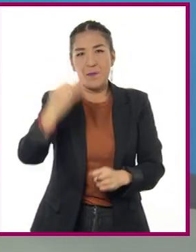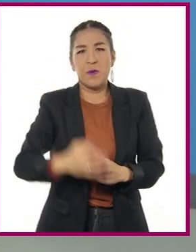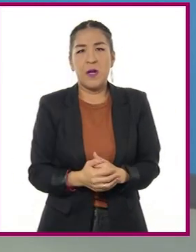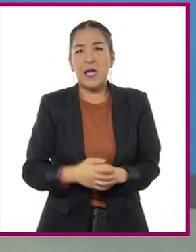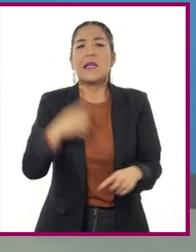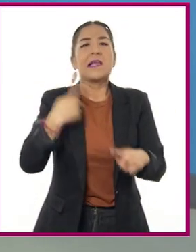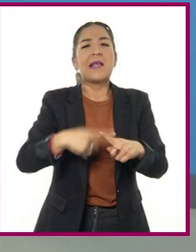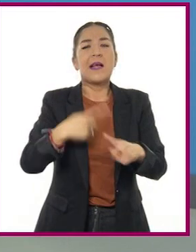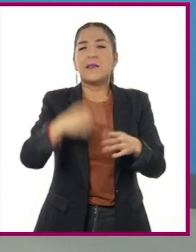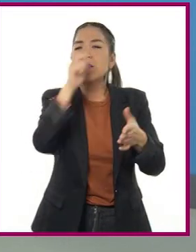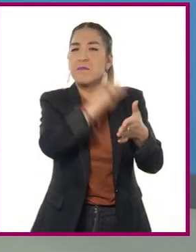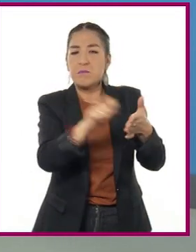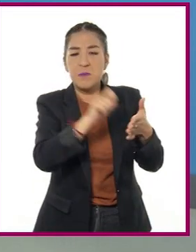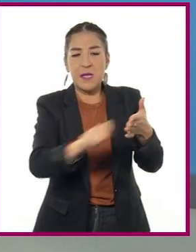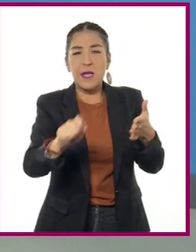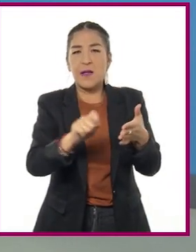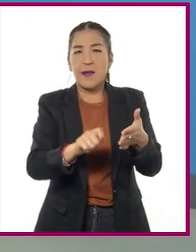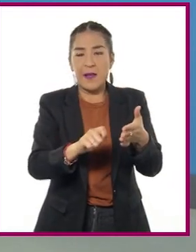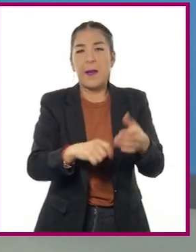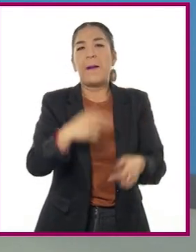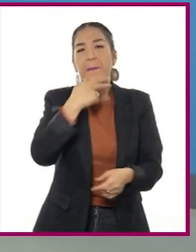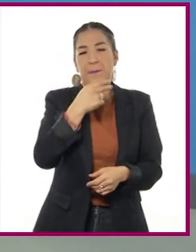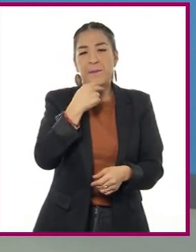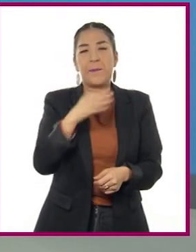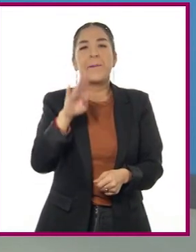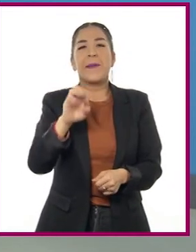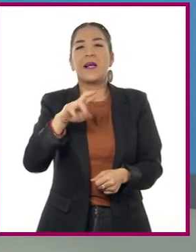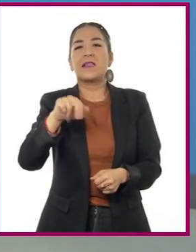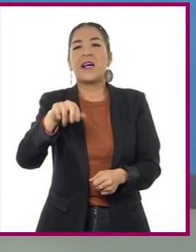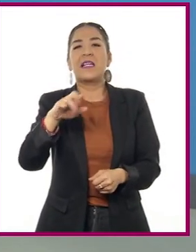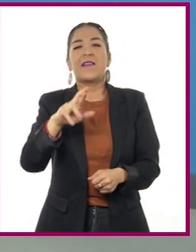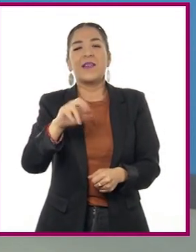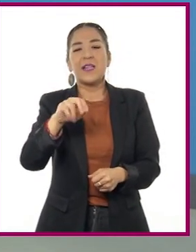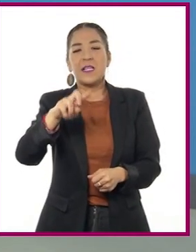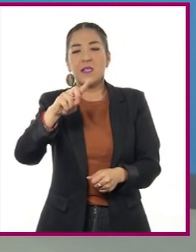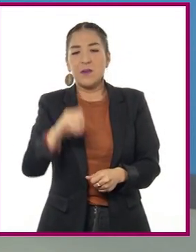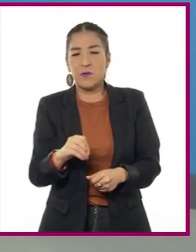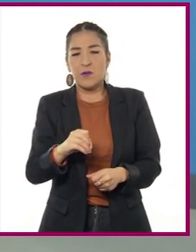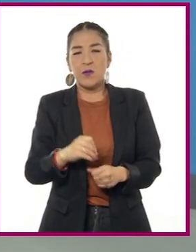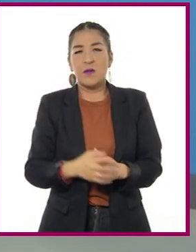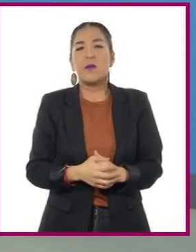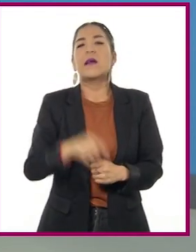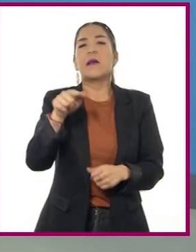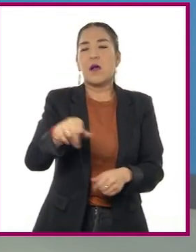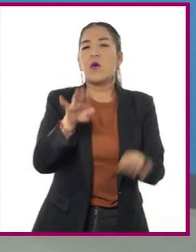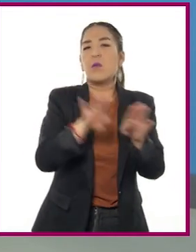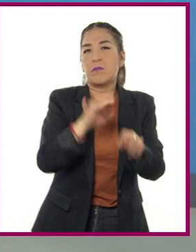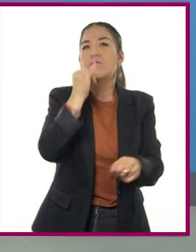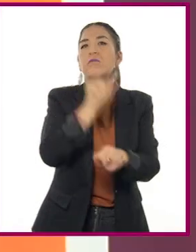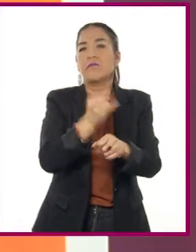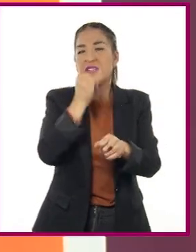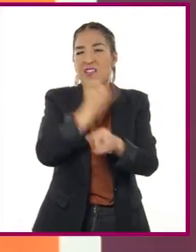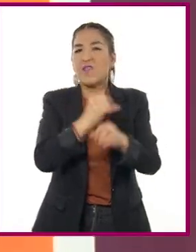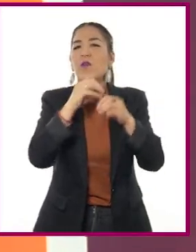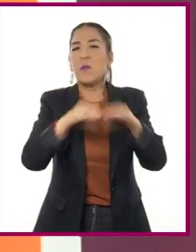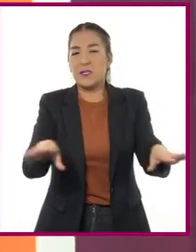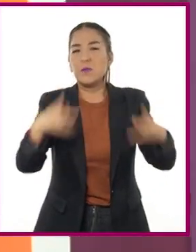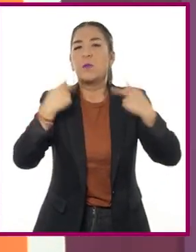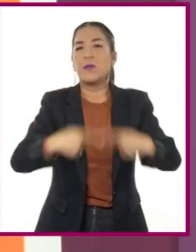el fraile Bernardino de Sahagún, con ayuda de una serie de informantes indígenas.